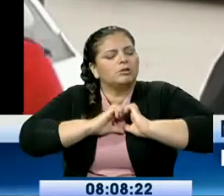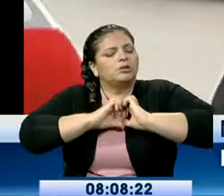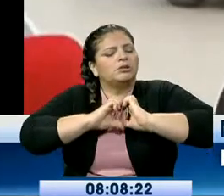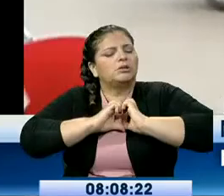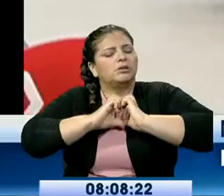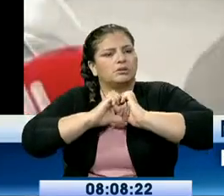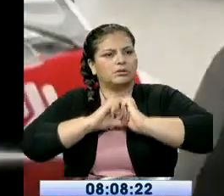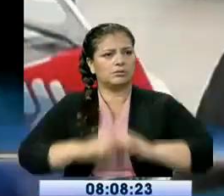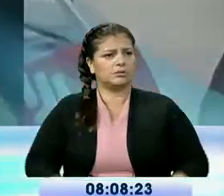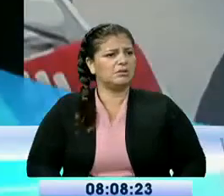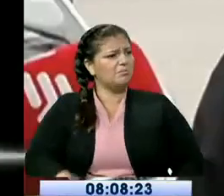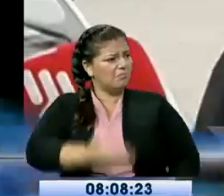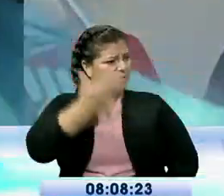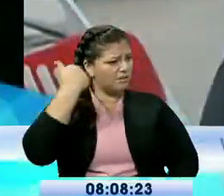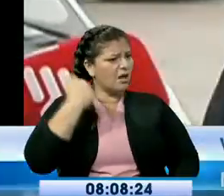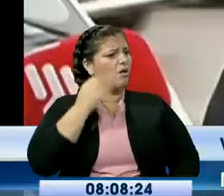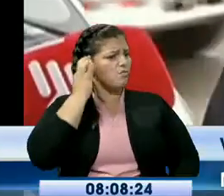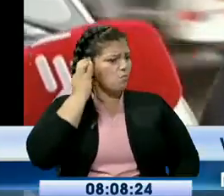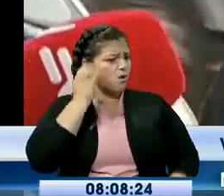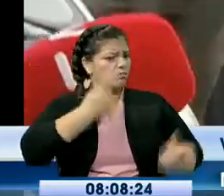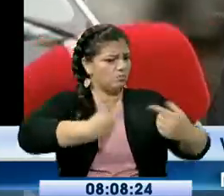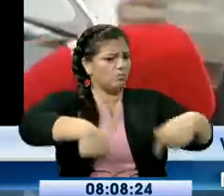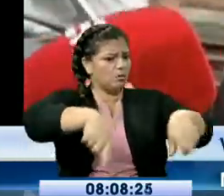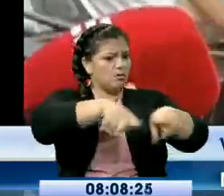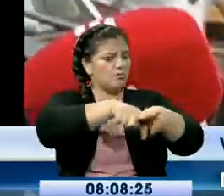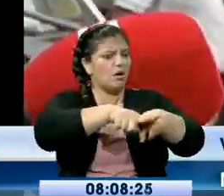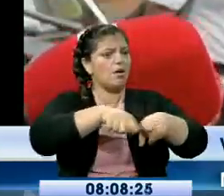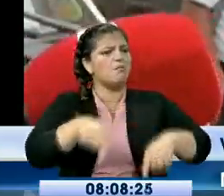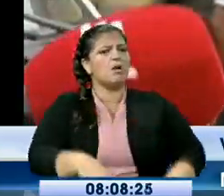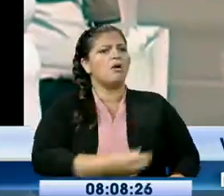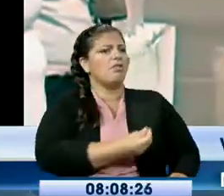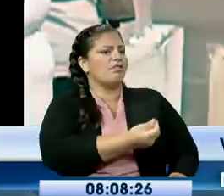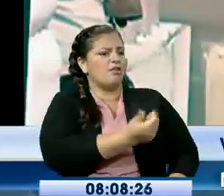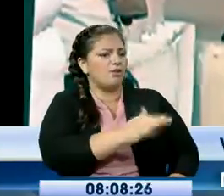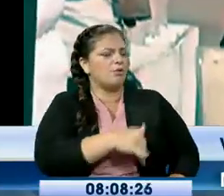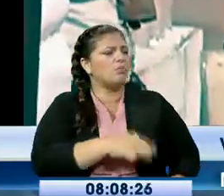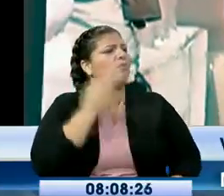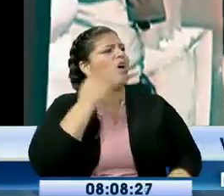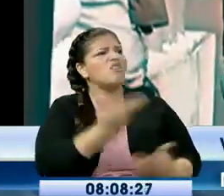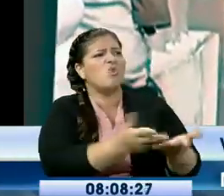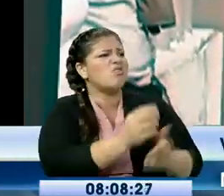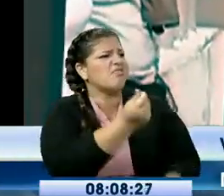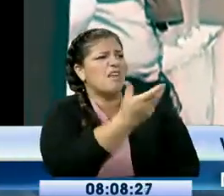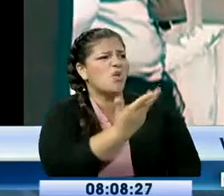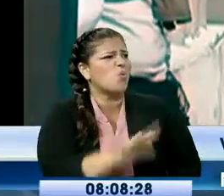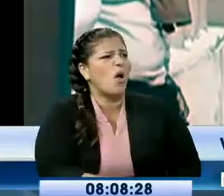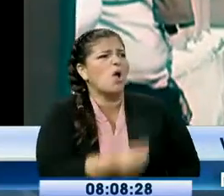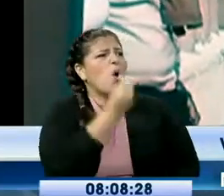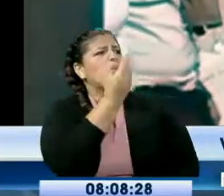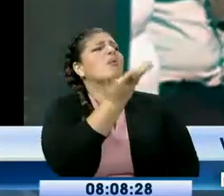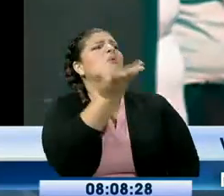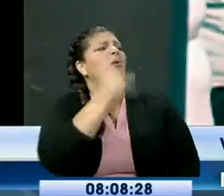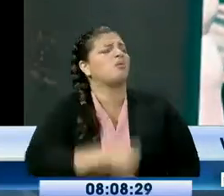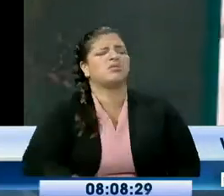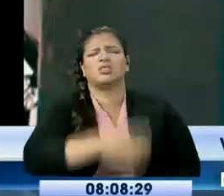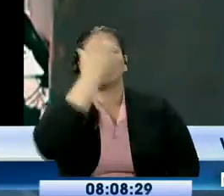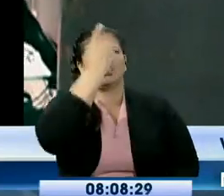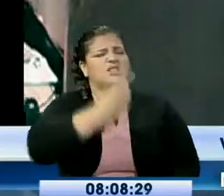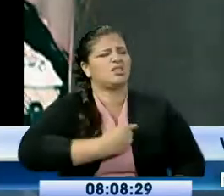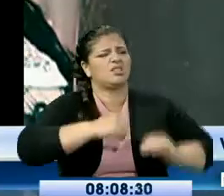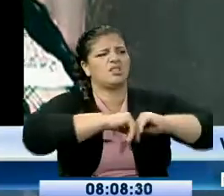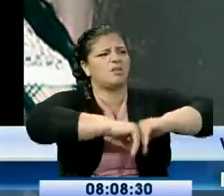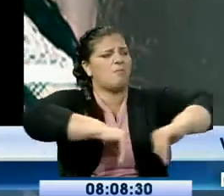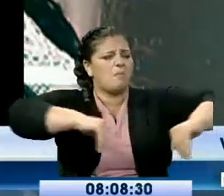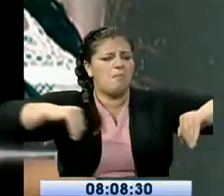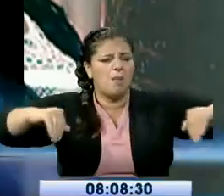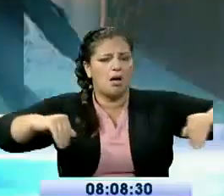mujer lo dejó, dice que mi hijo era un flojo, que mi hijo no tenía cómo mantenerla. Pero eran comentarios de ella porque jamás nunca tuvo, le faltó nada de esas